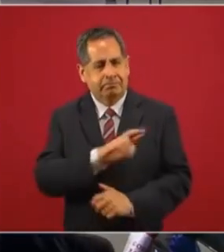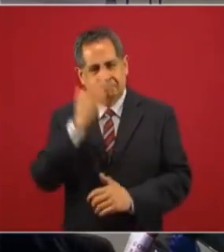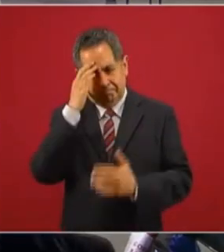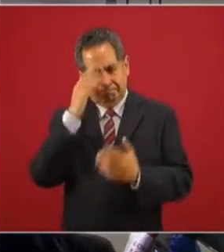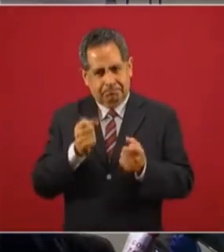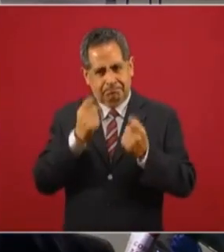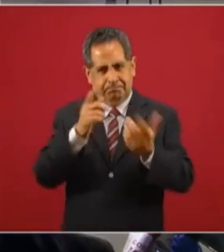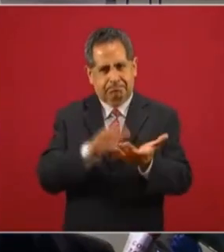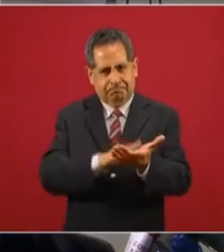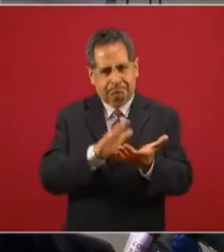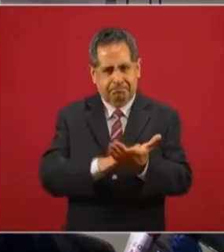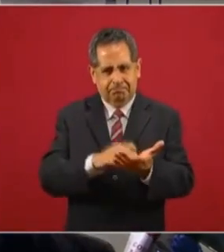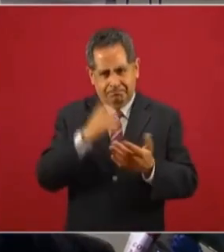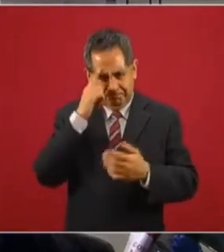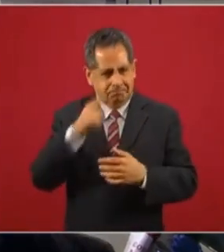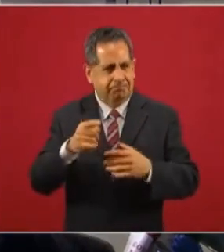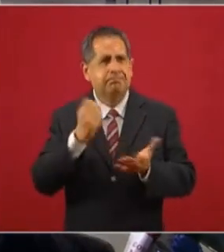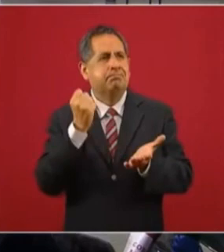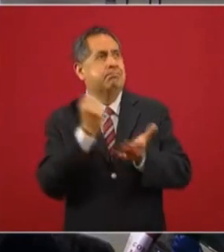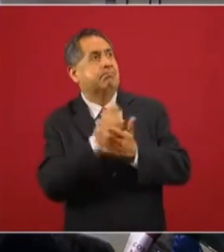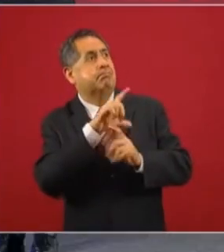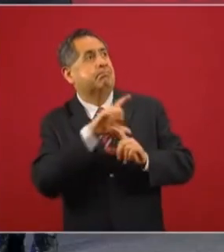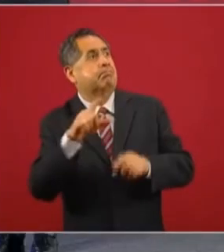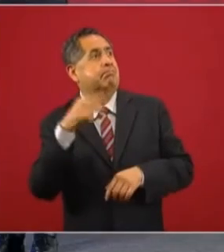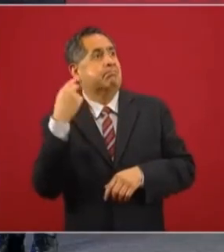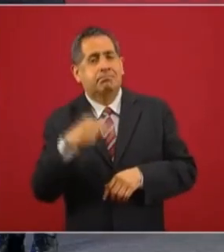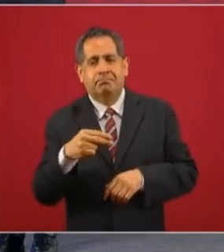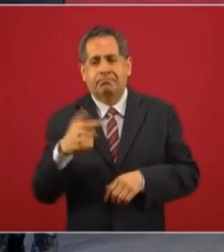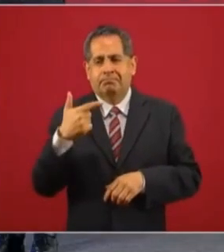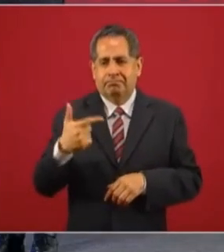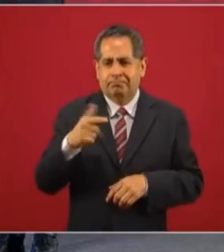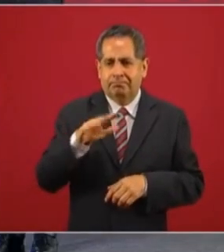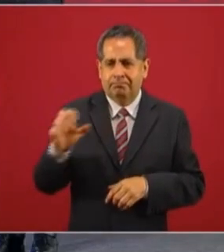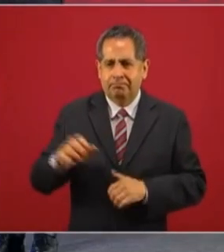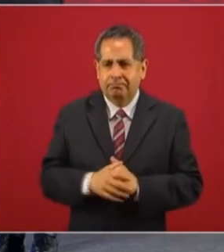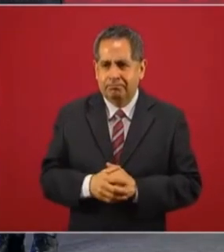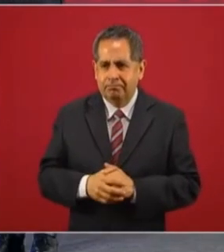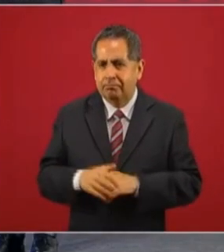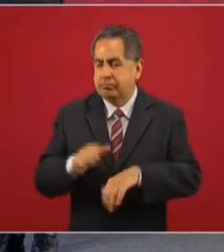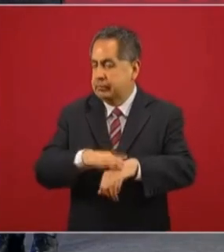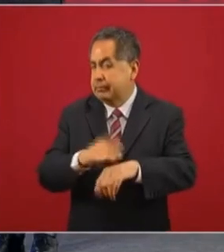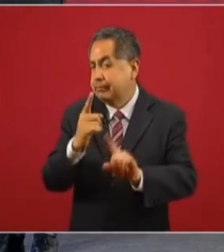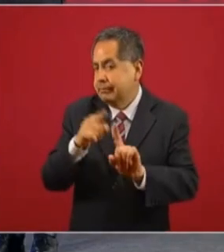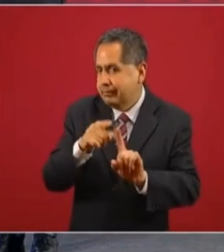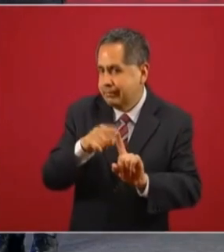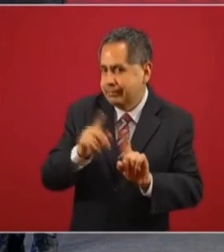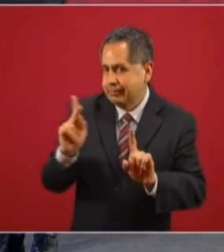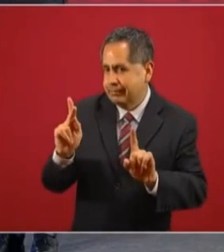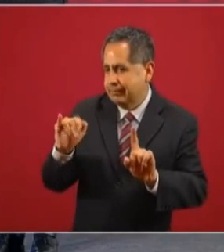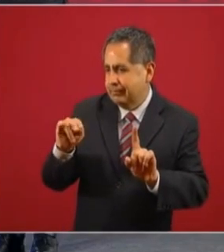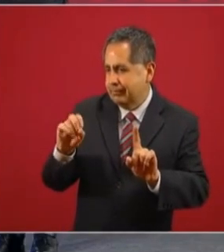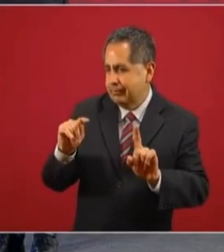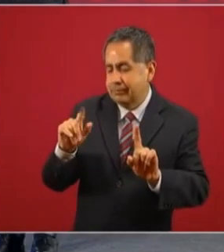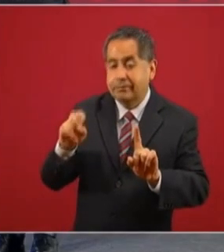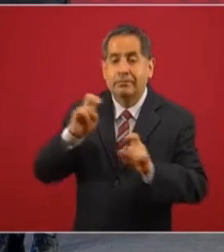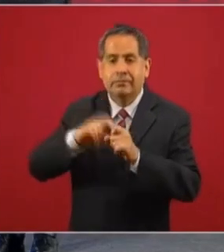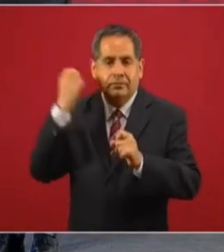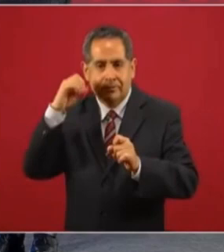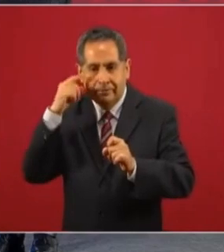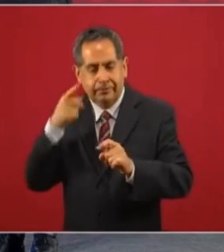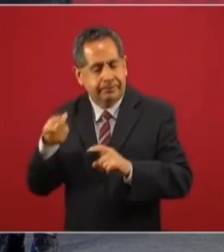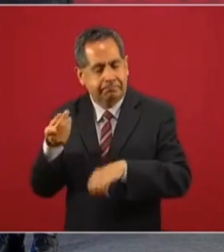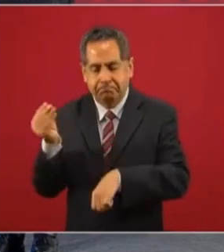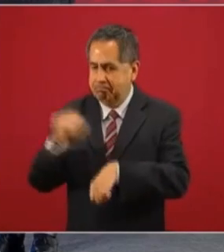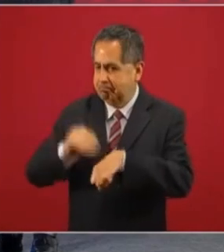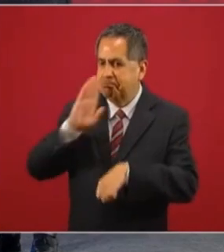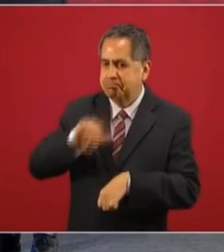las gasolineras de la marca G500. Nomás les encargo la de Pinotepa Nacional en Oaxaca, que es la única que se porta